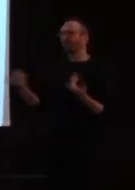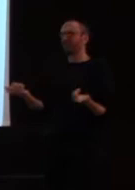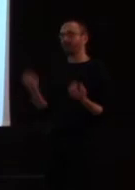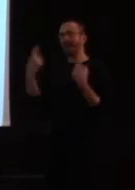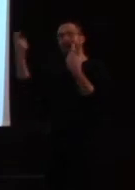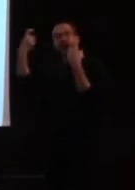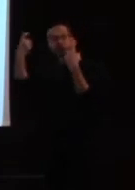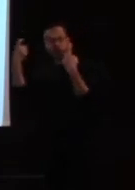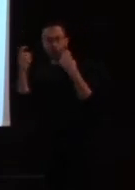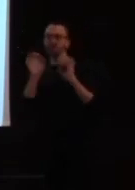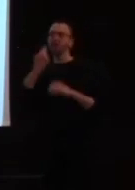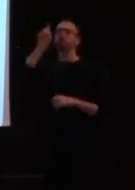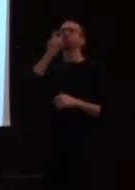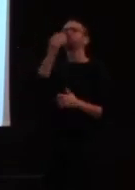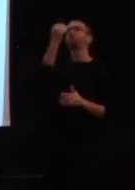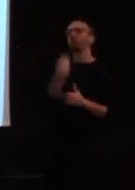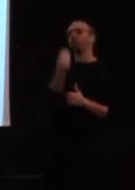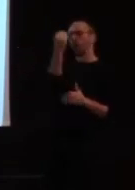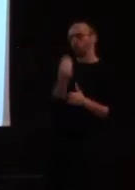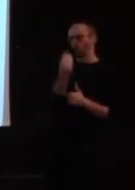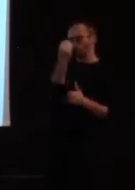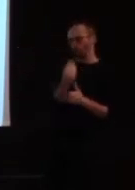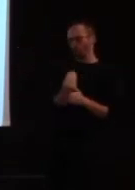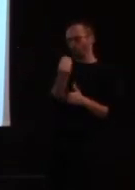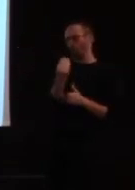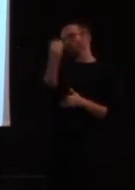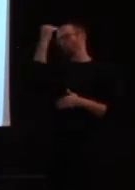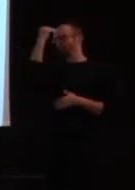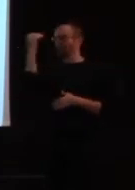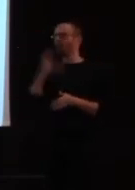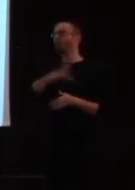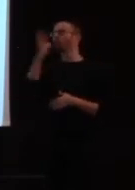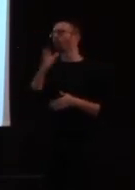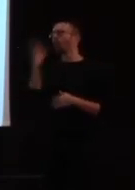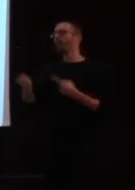alumnos tienen a los docentes que creen que son los mejores?